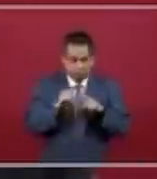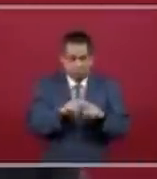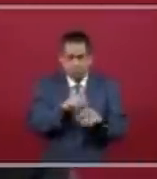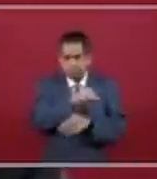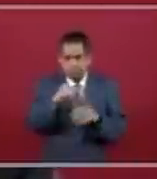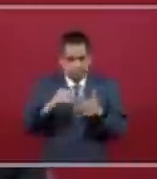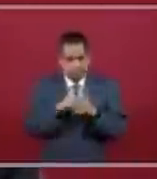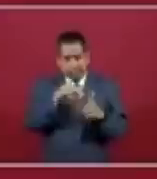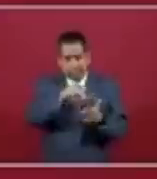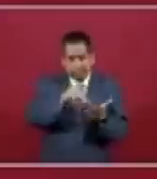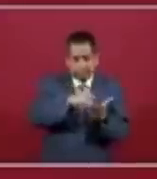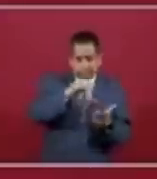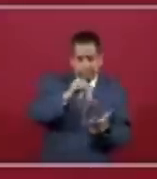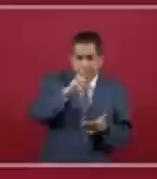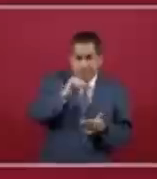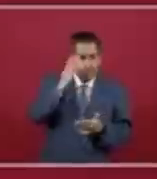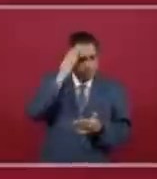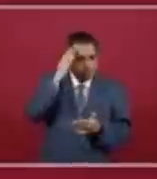Isla Madre